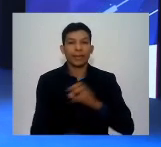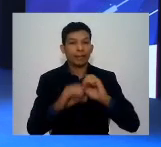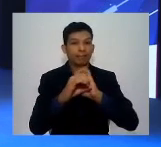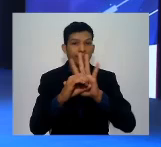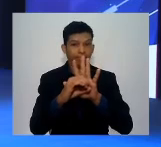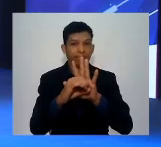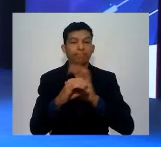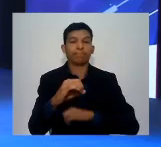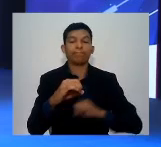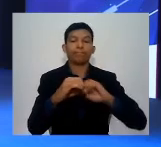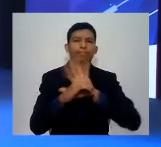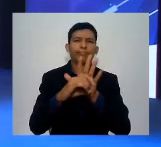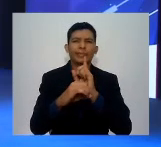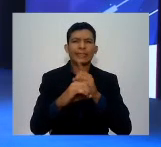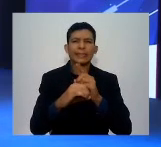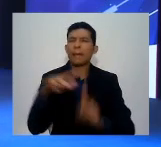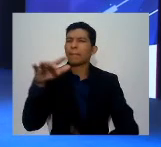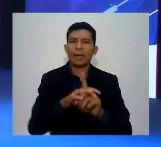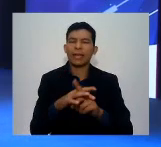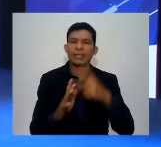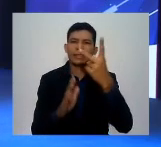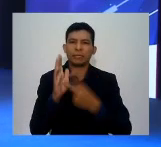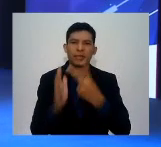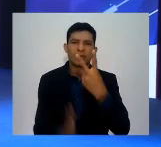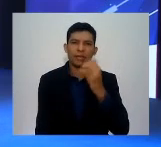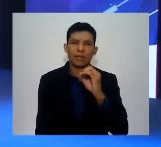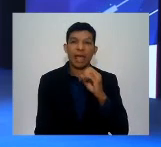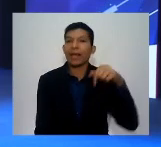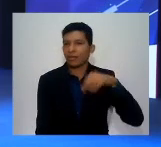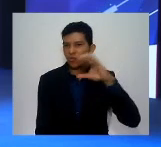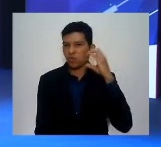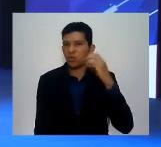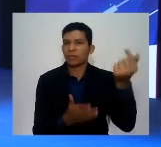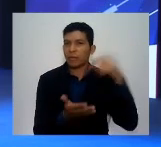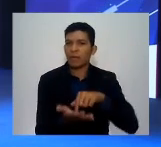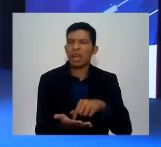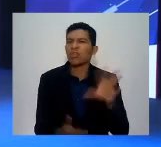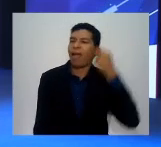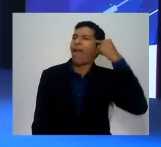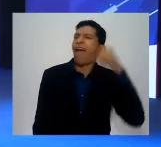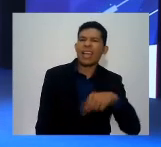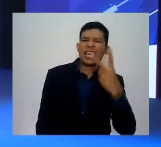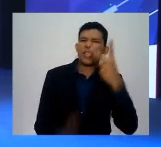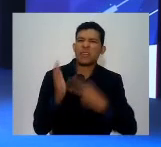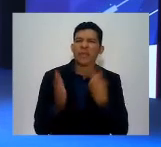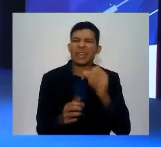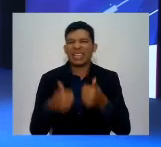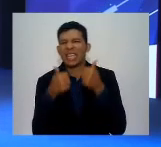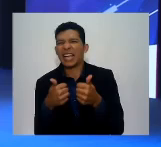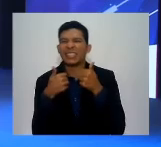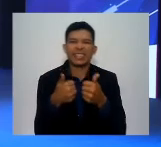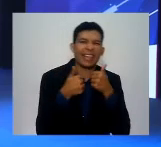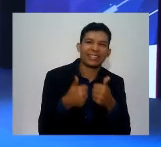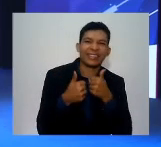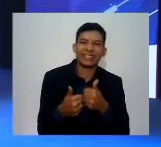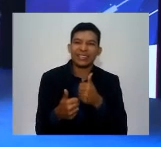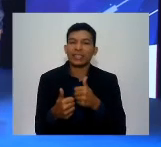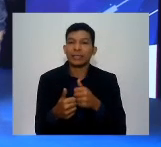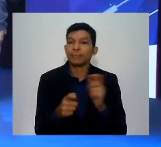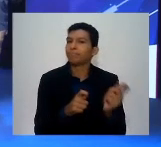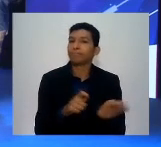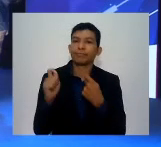Más o menos hemos duplicado nuestra esperanza de vida en los últimos 200 años. Entonces, ¿qué es lo que sucede? Claro,